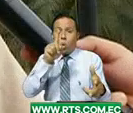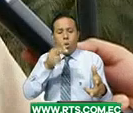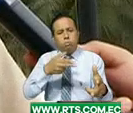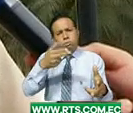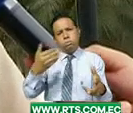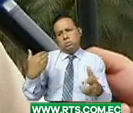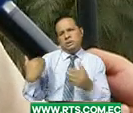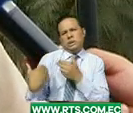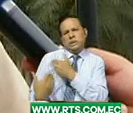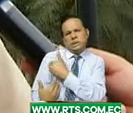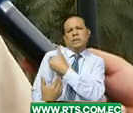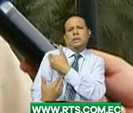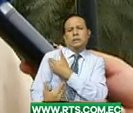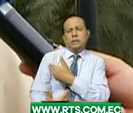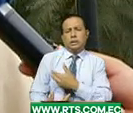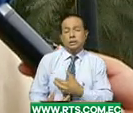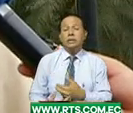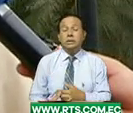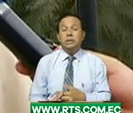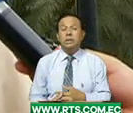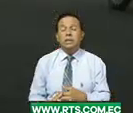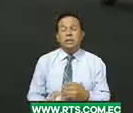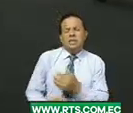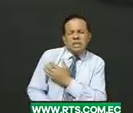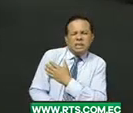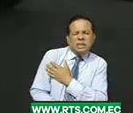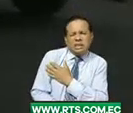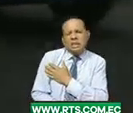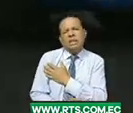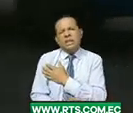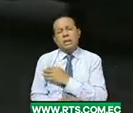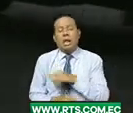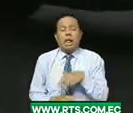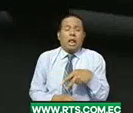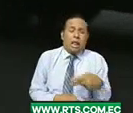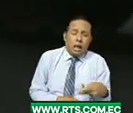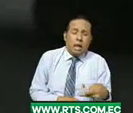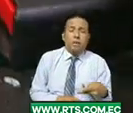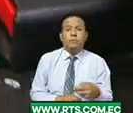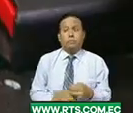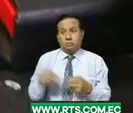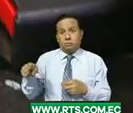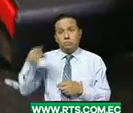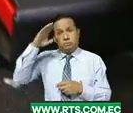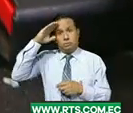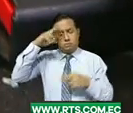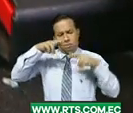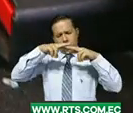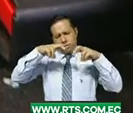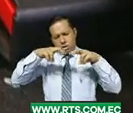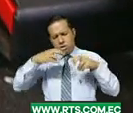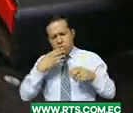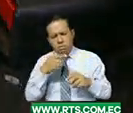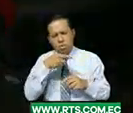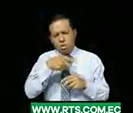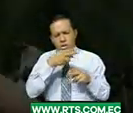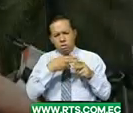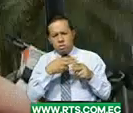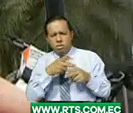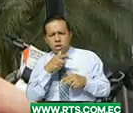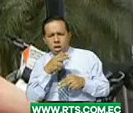en el hombro derecho del conductor. De ahí que investigan el suceso a profundidad. La víctima tendría